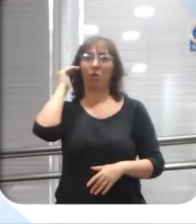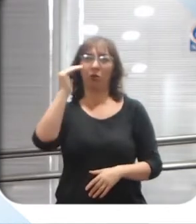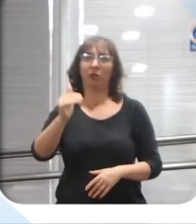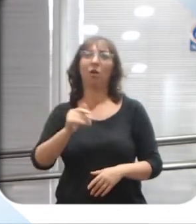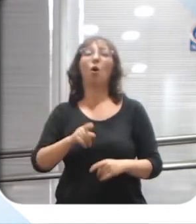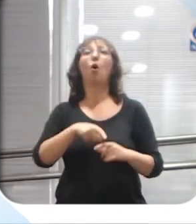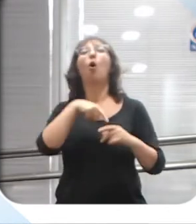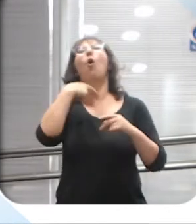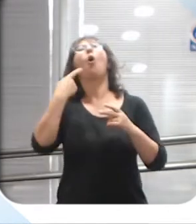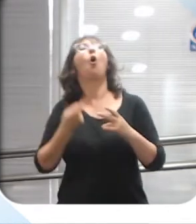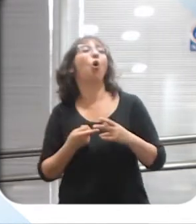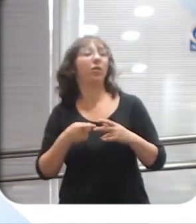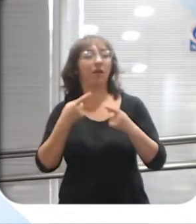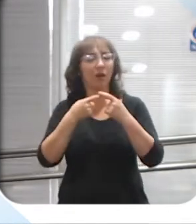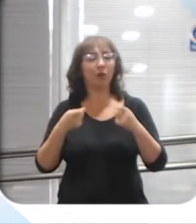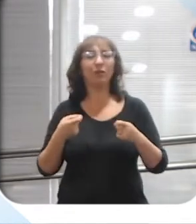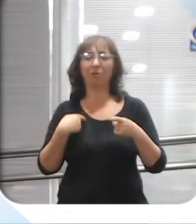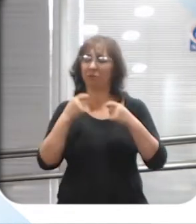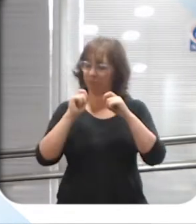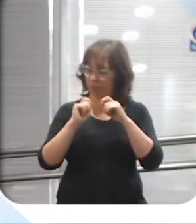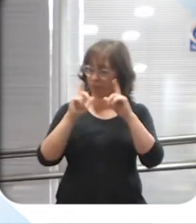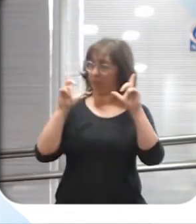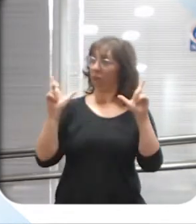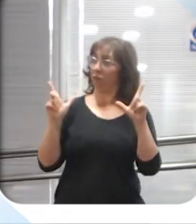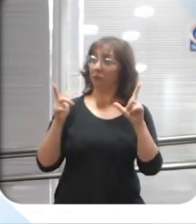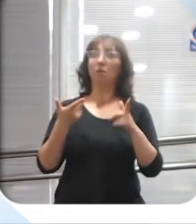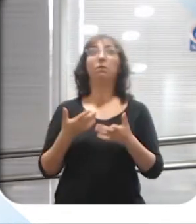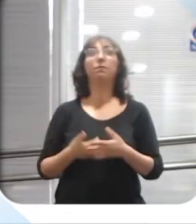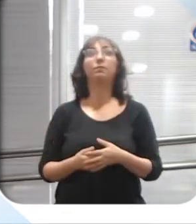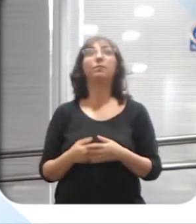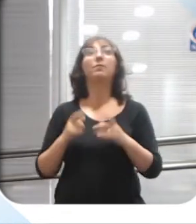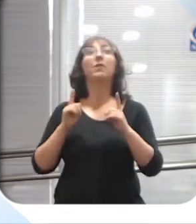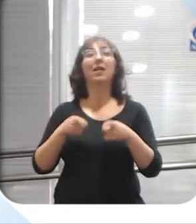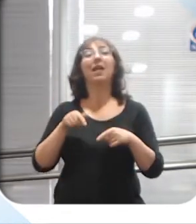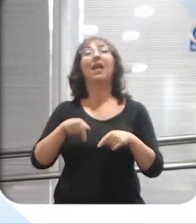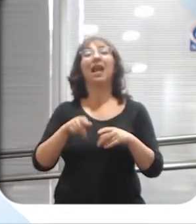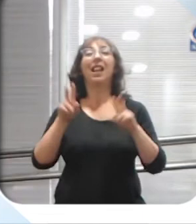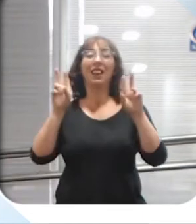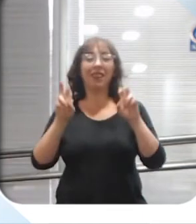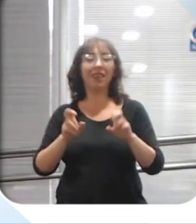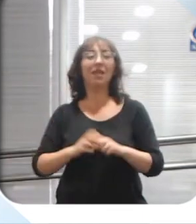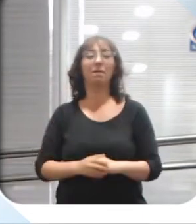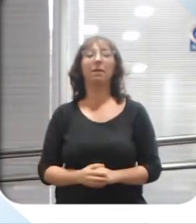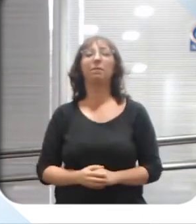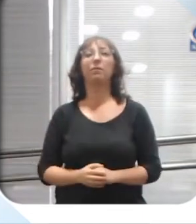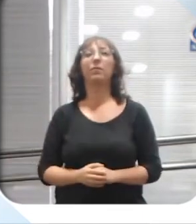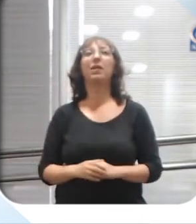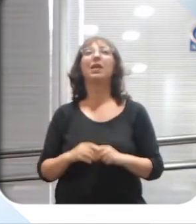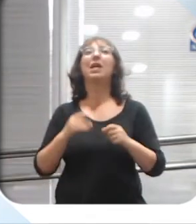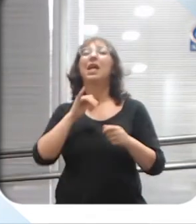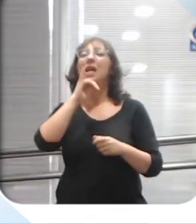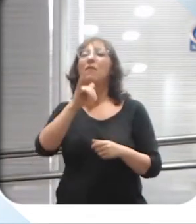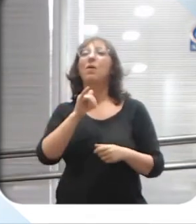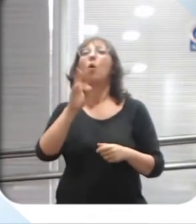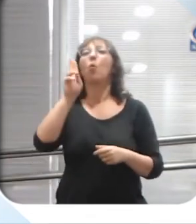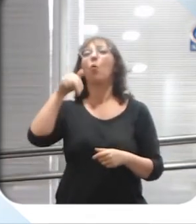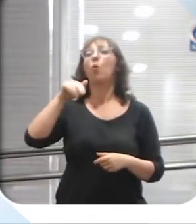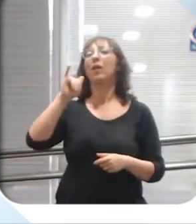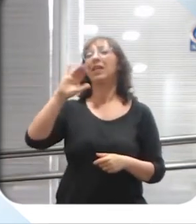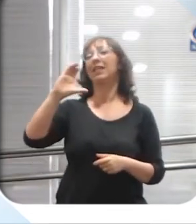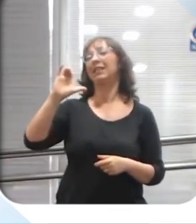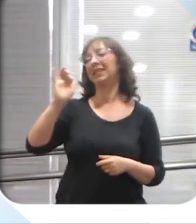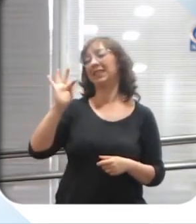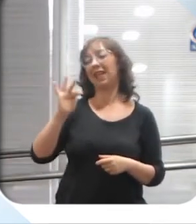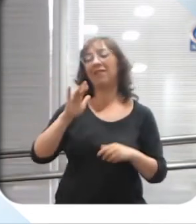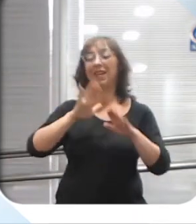Y otra de las cosas que también nos llamó la atención y que acá viene como el que la cuestión es que en el informe de UNICEF llamado La situación de